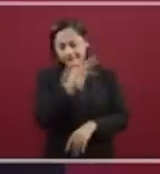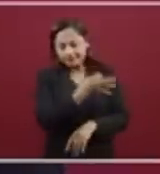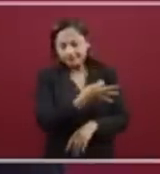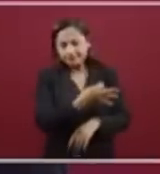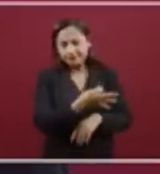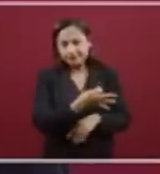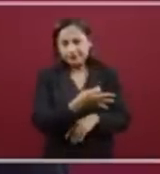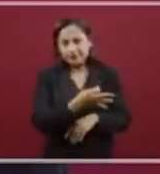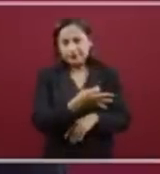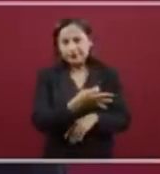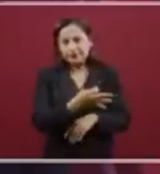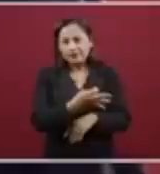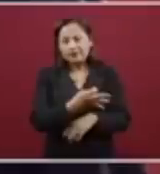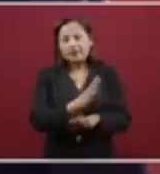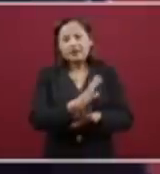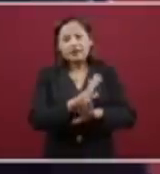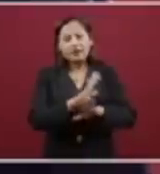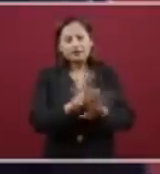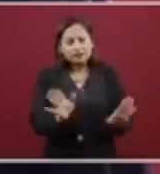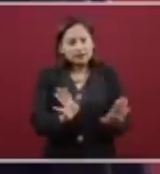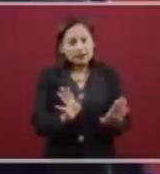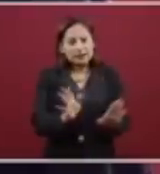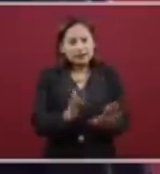ya se hizo la consulta